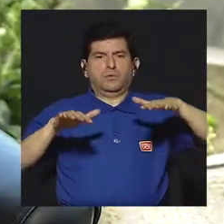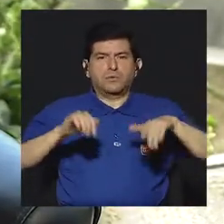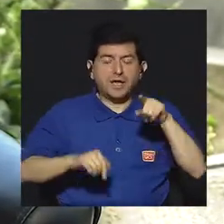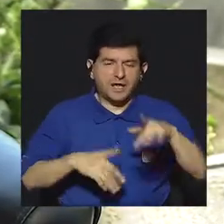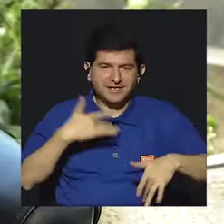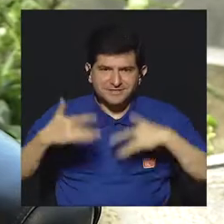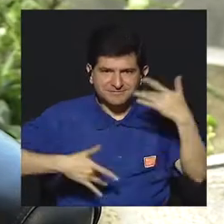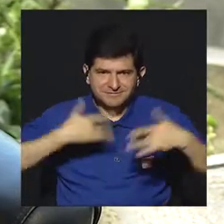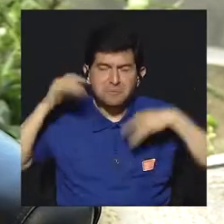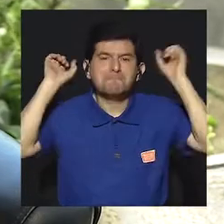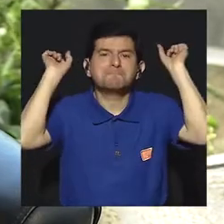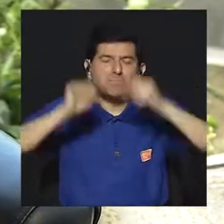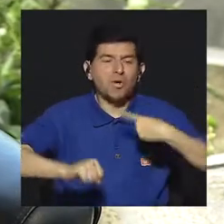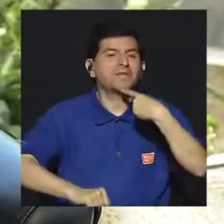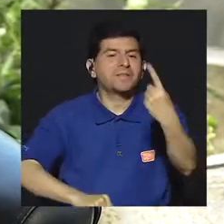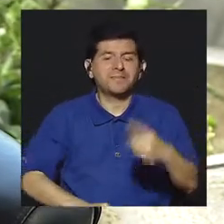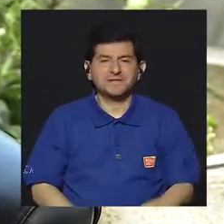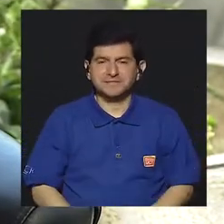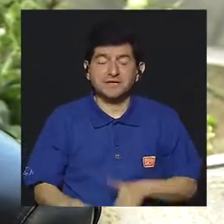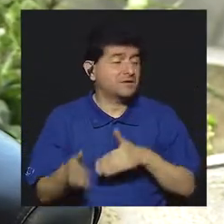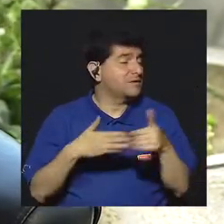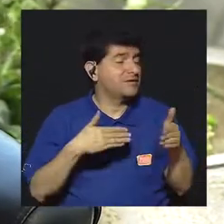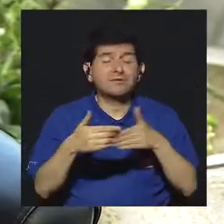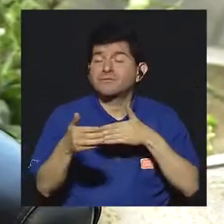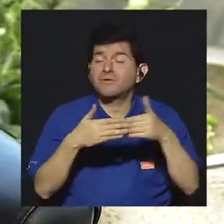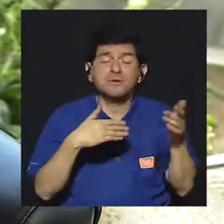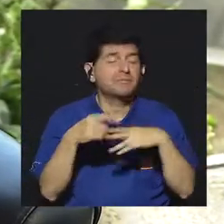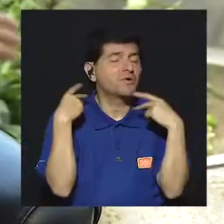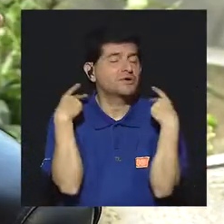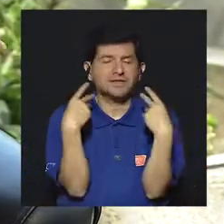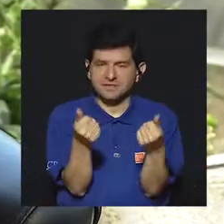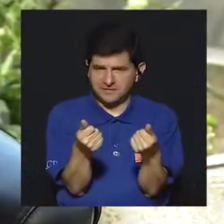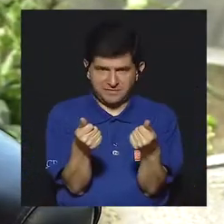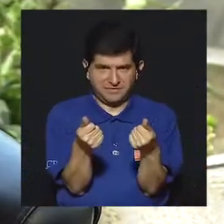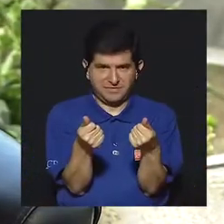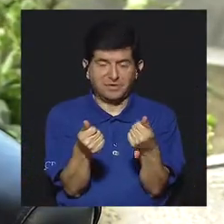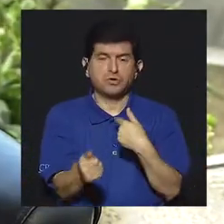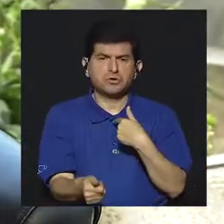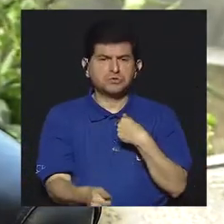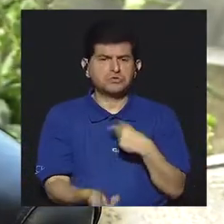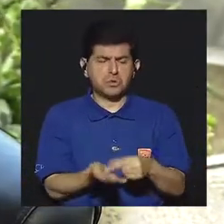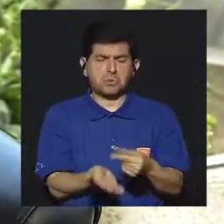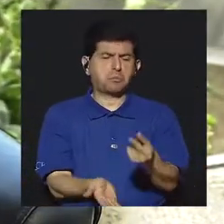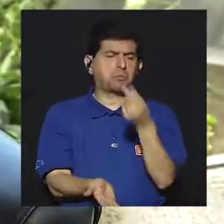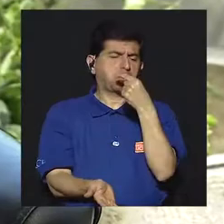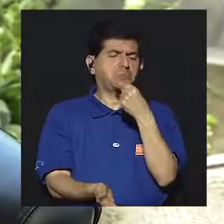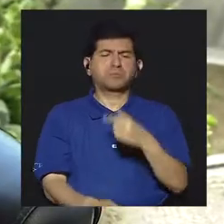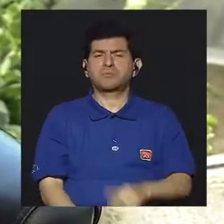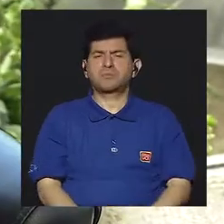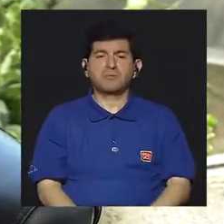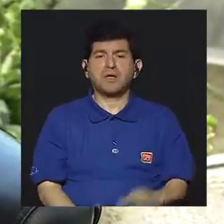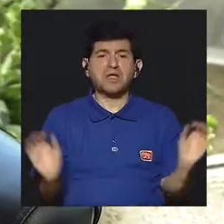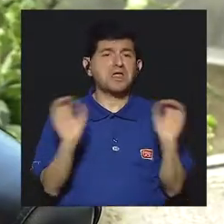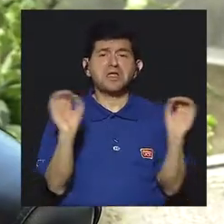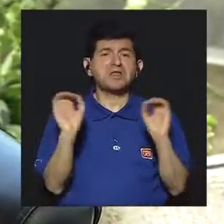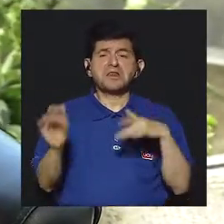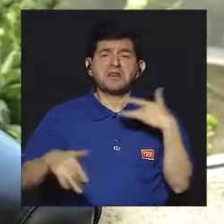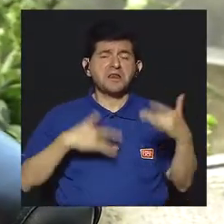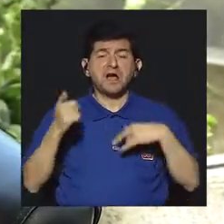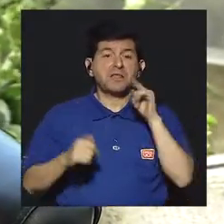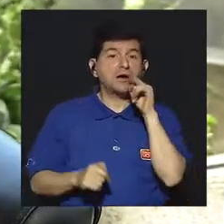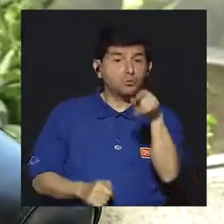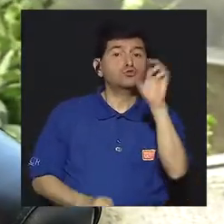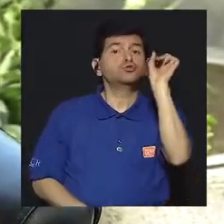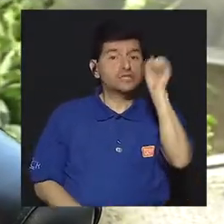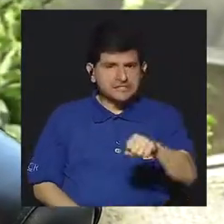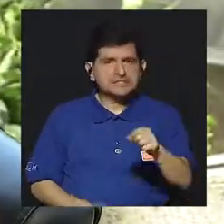son los síntomas de que puedan decirnos, aunque se presenten muy rápidamente. Puede ser que yo me tome un medicamento y no me dé ese síntoma, que te lo